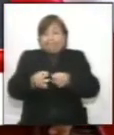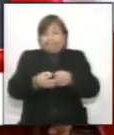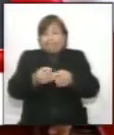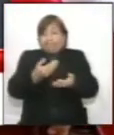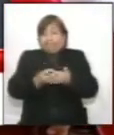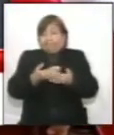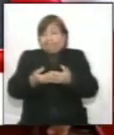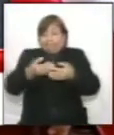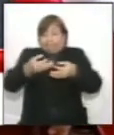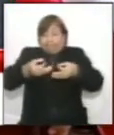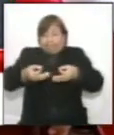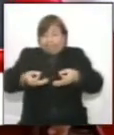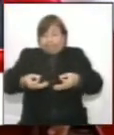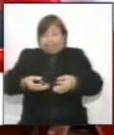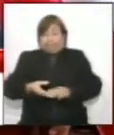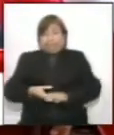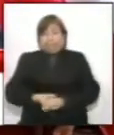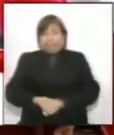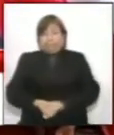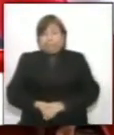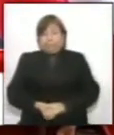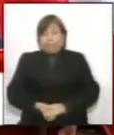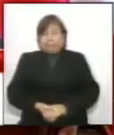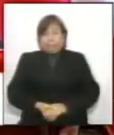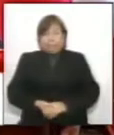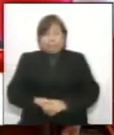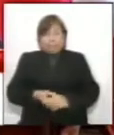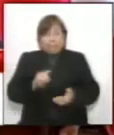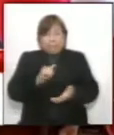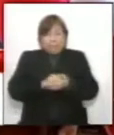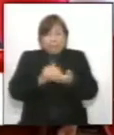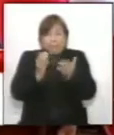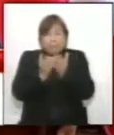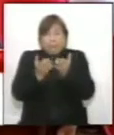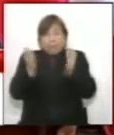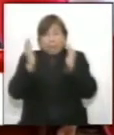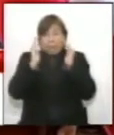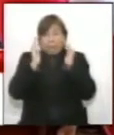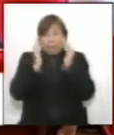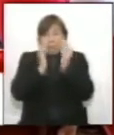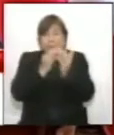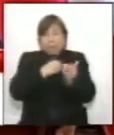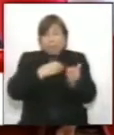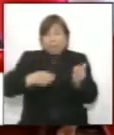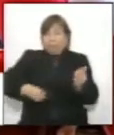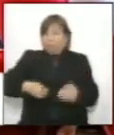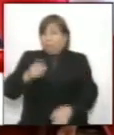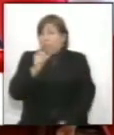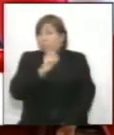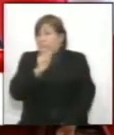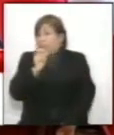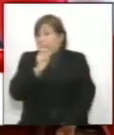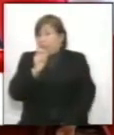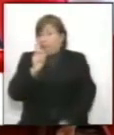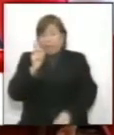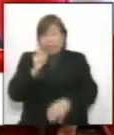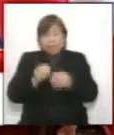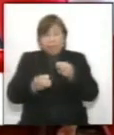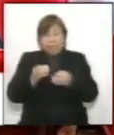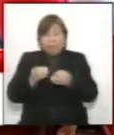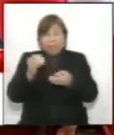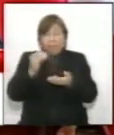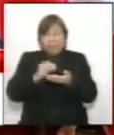cierto, creo que eso hay que decirlo, que en el caso del ministro de Educación, lo que no tiene la interpelación y que seguramente se va a